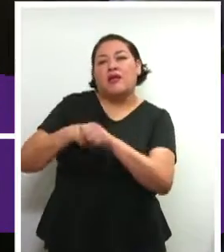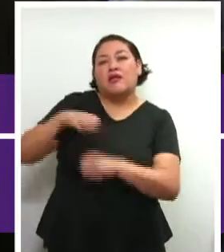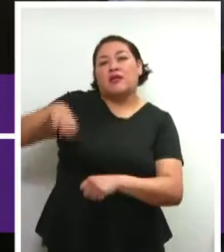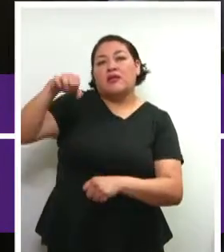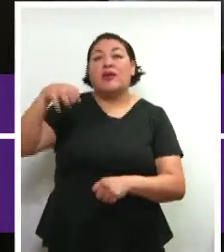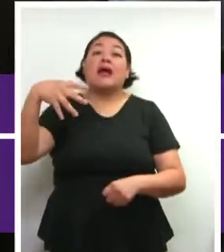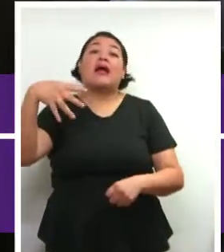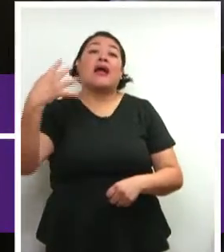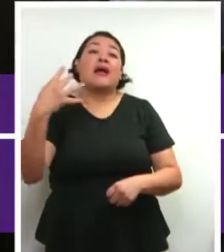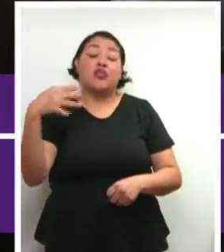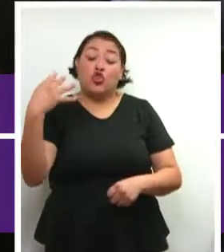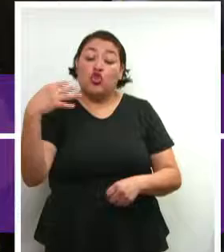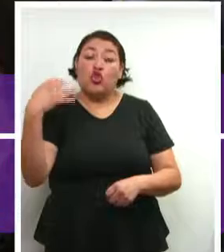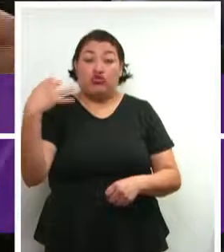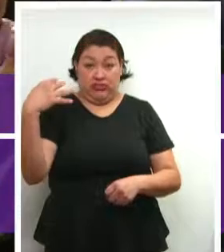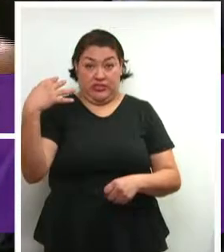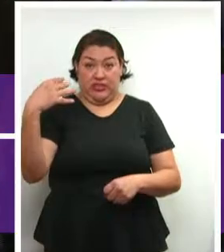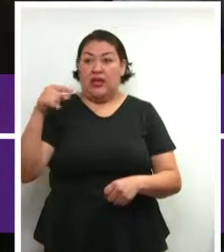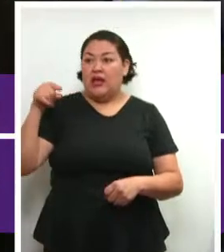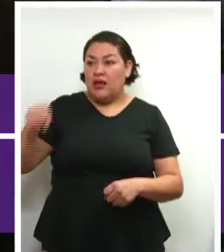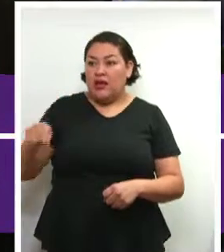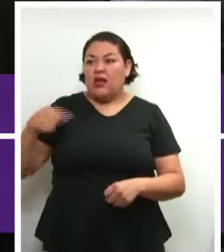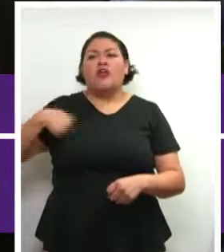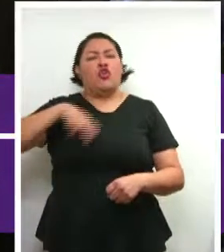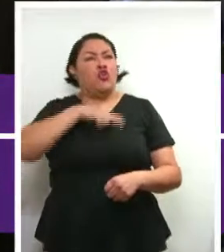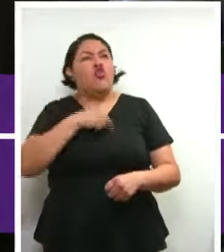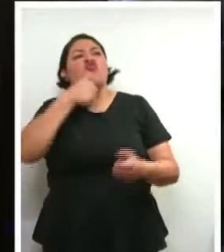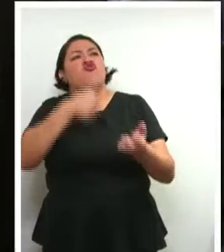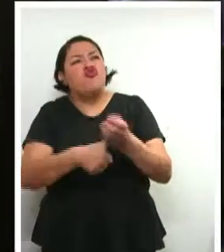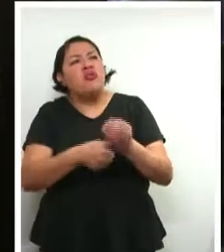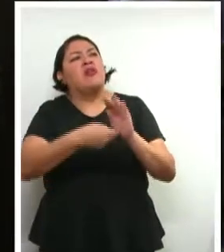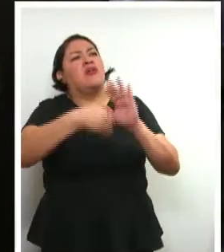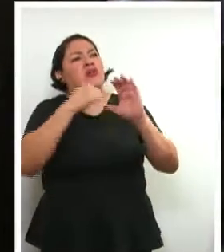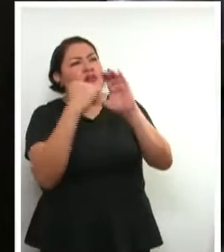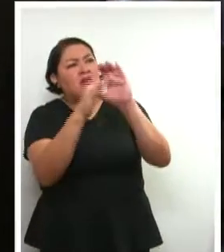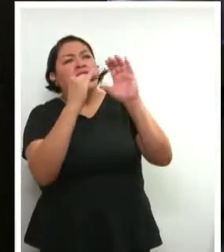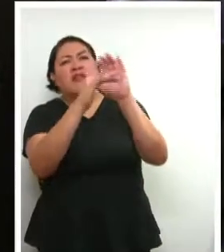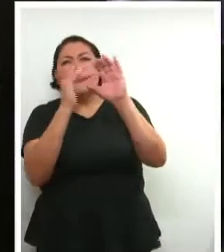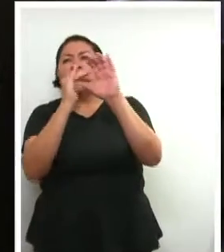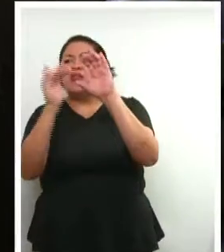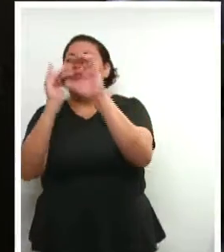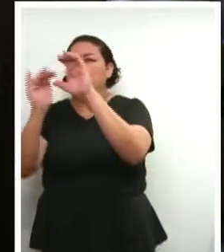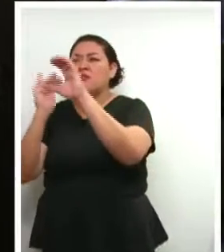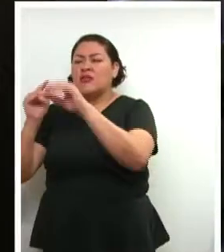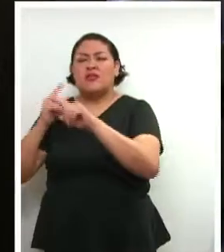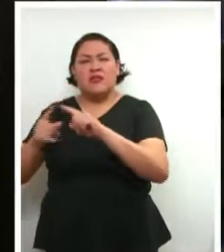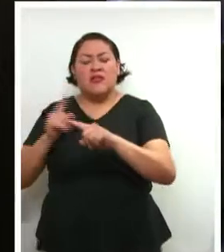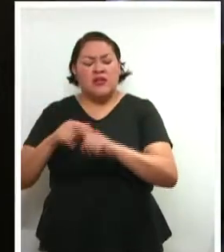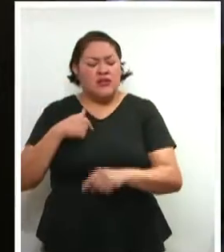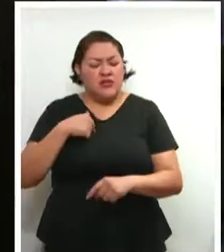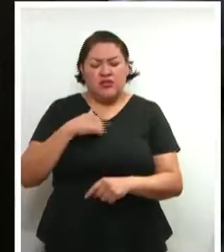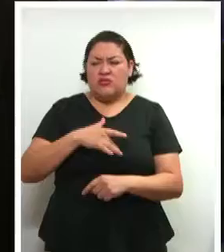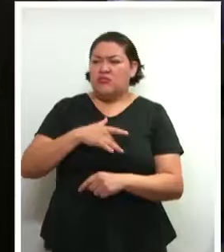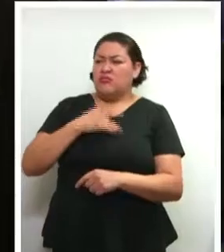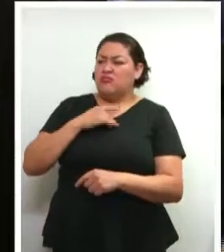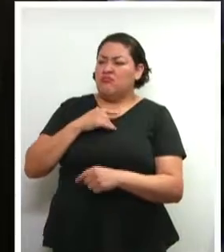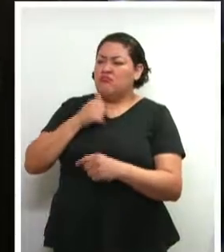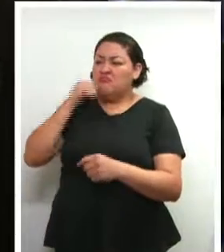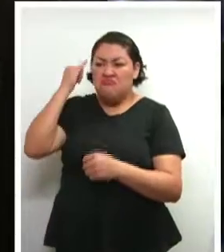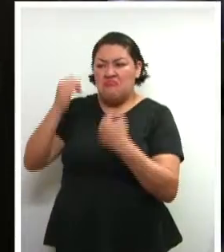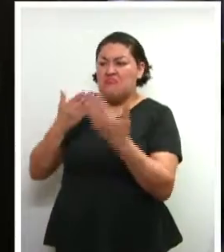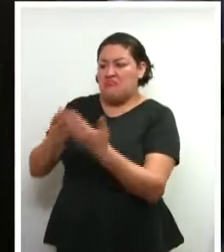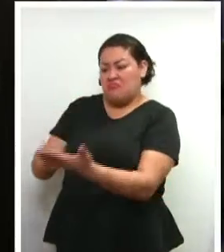años que hizo llegar a varios de nosotros esa propuesta, que me parece de una gran